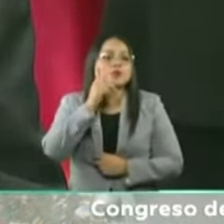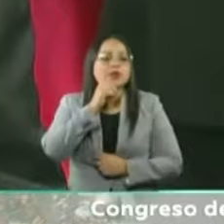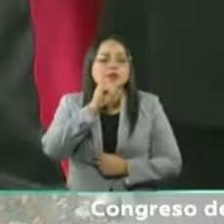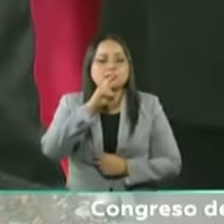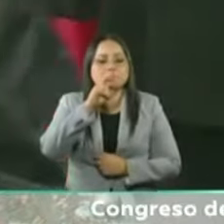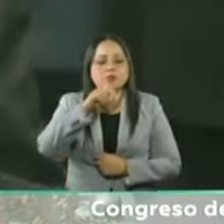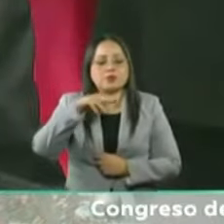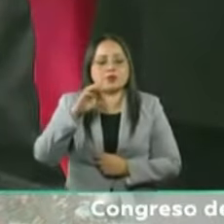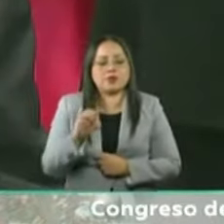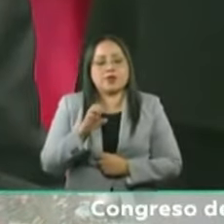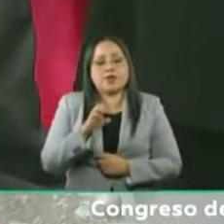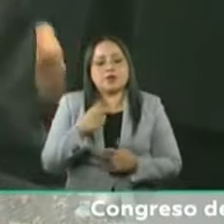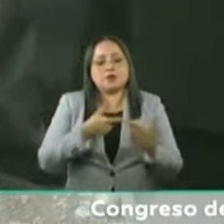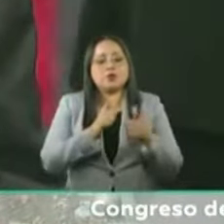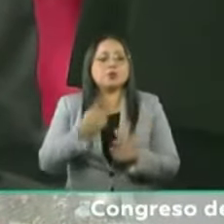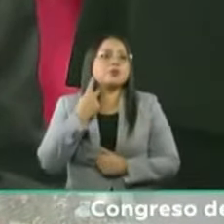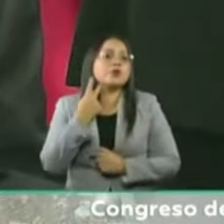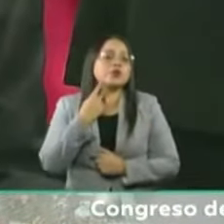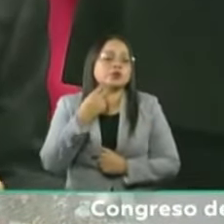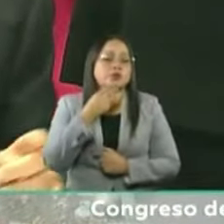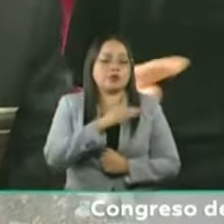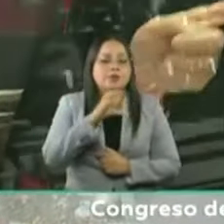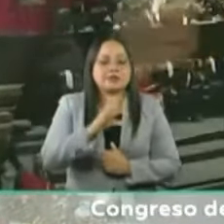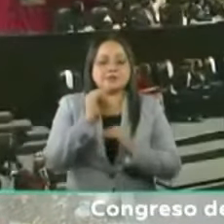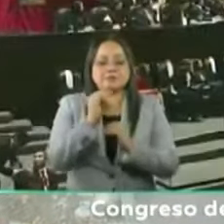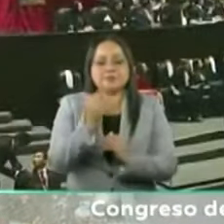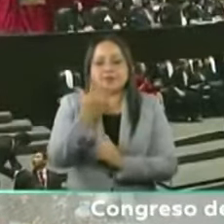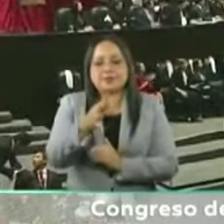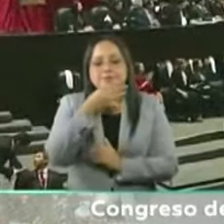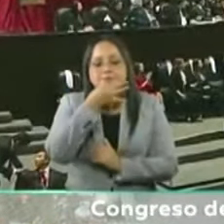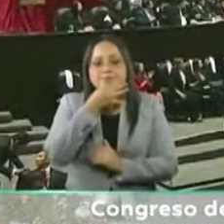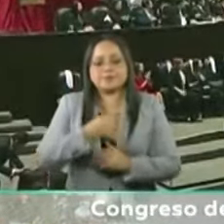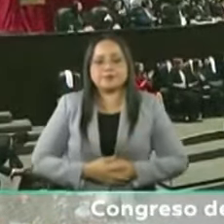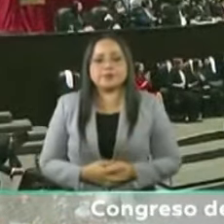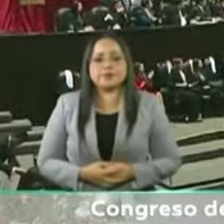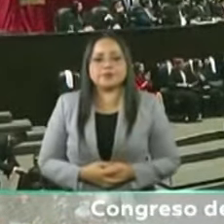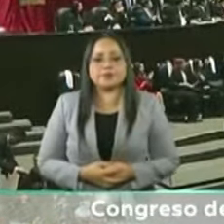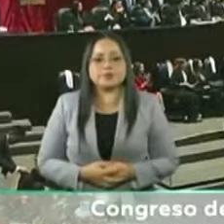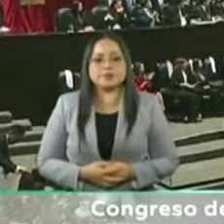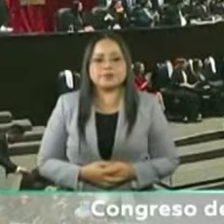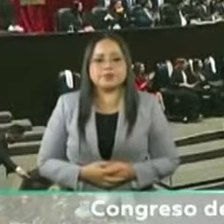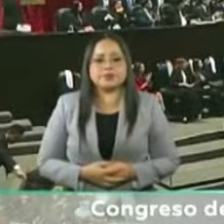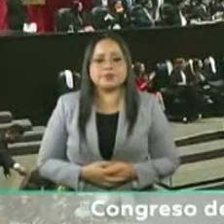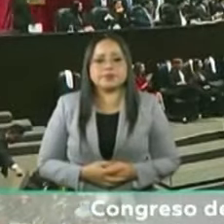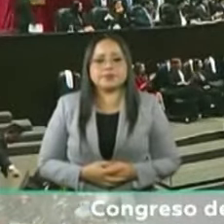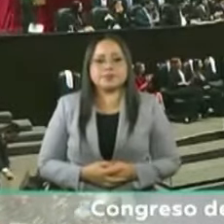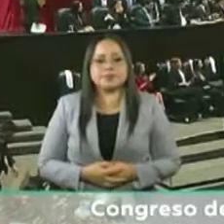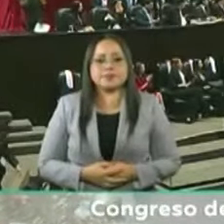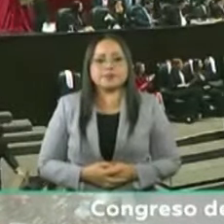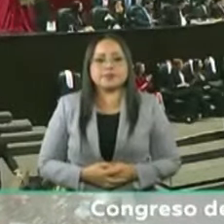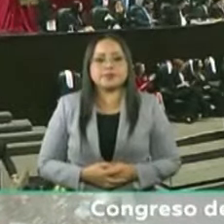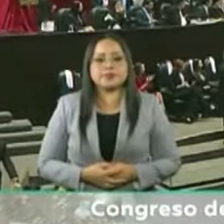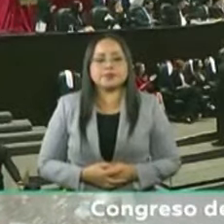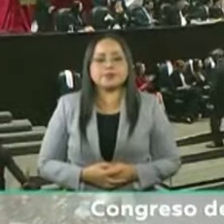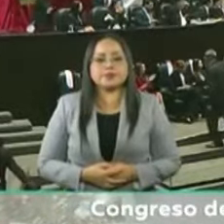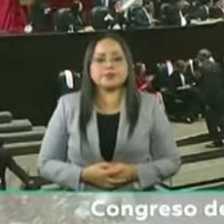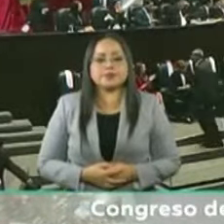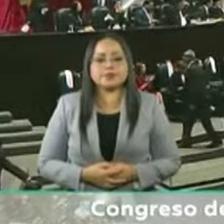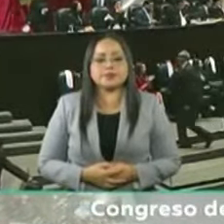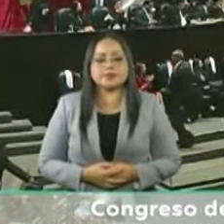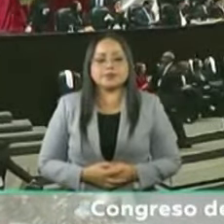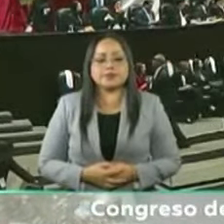Democrática, el PRD también, ahí perteneció el actual presidente, el presidente saliente Andrés Manuel López Obrador.